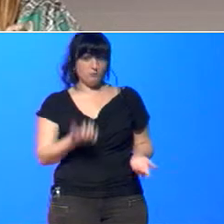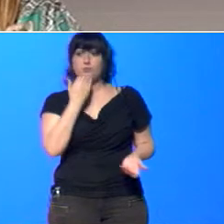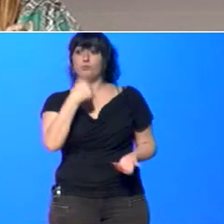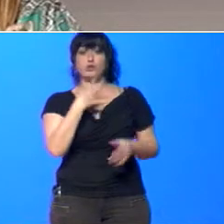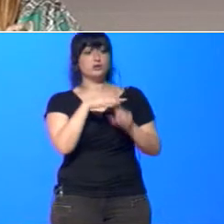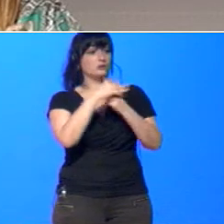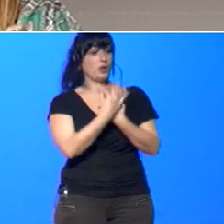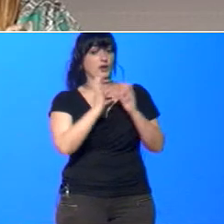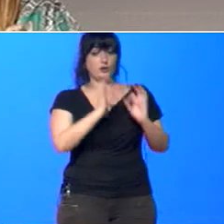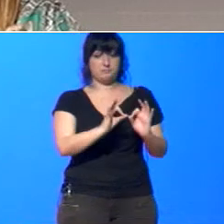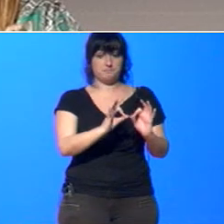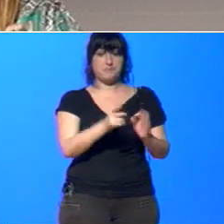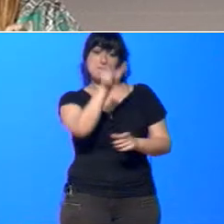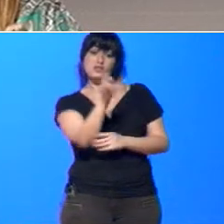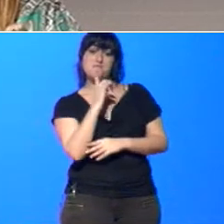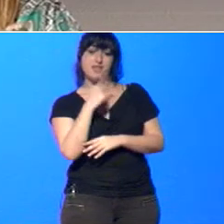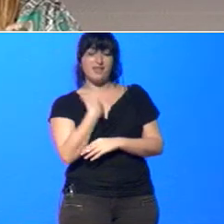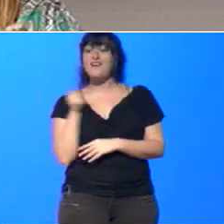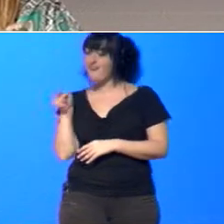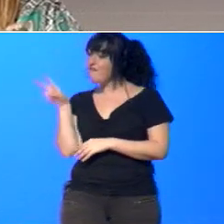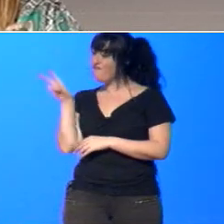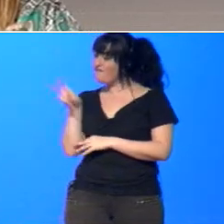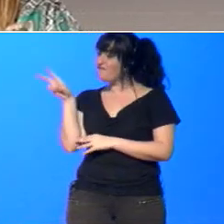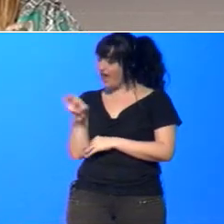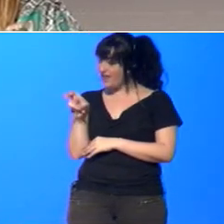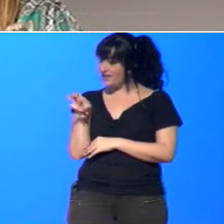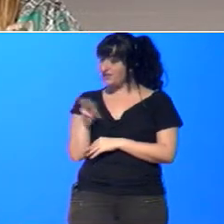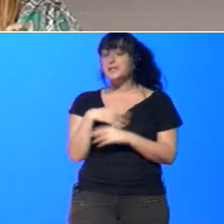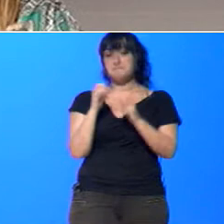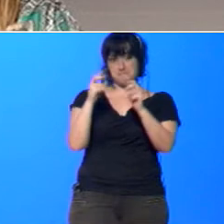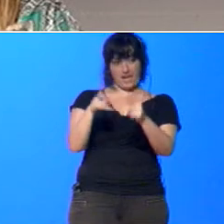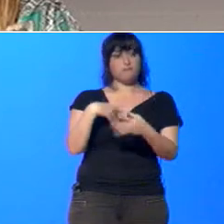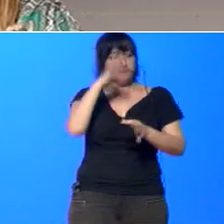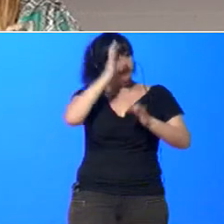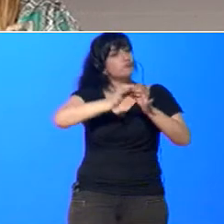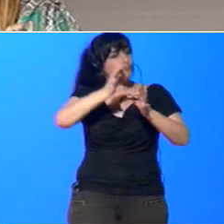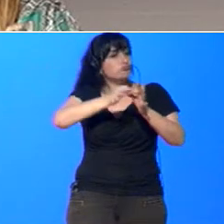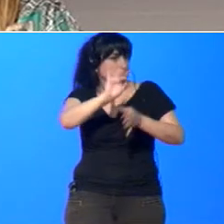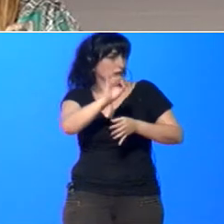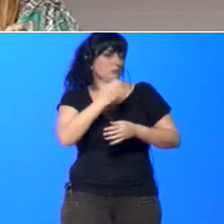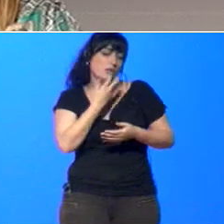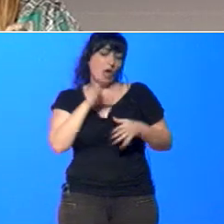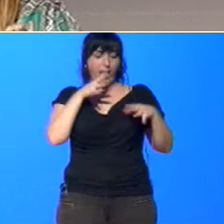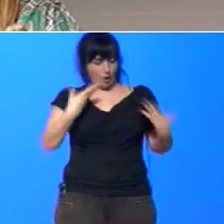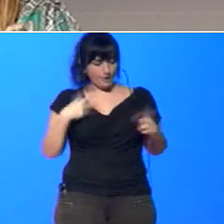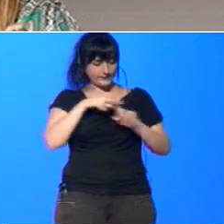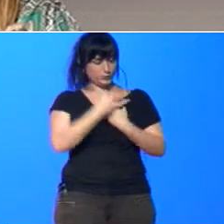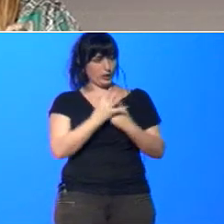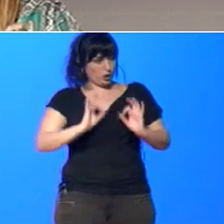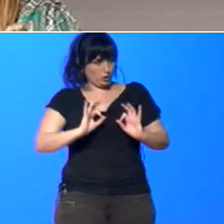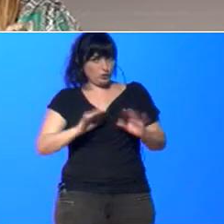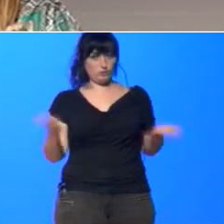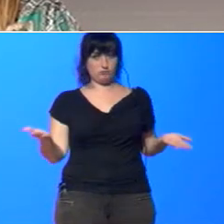si alguien me dice que valgo algo, pues será más plausible que yo me lo crea. O sea, el logro viene tras la